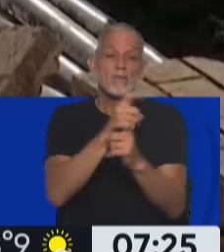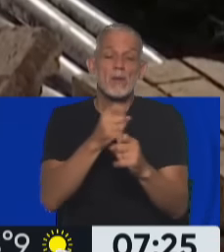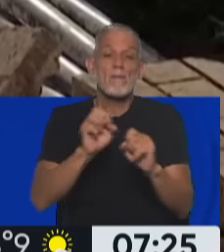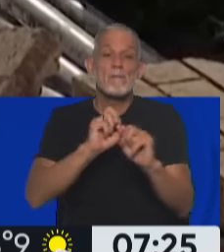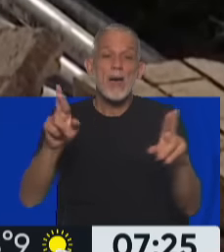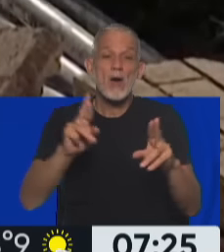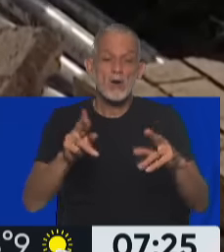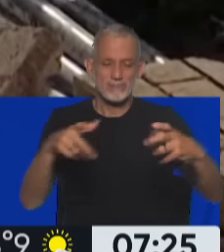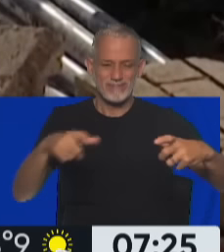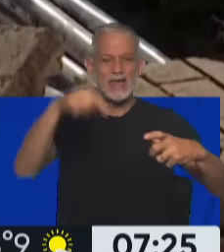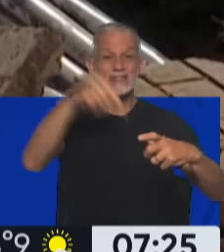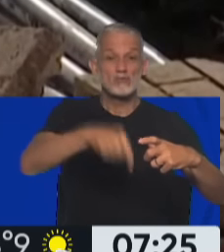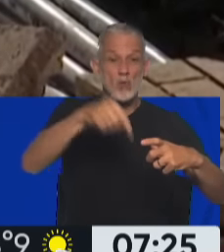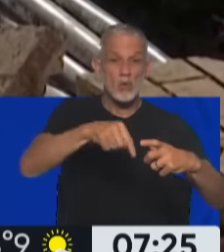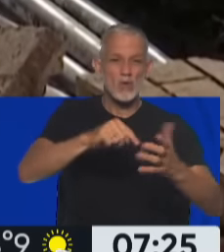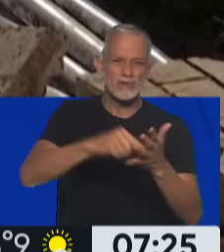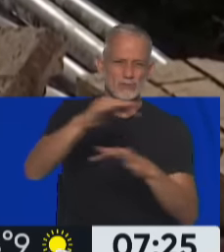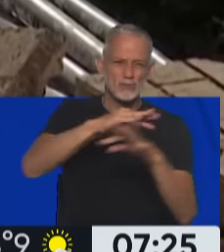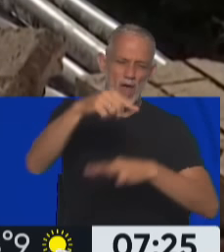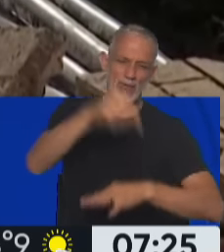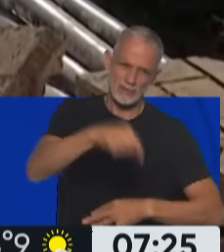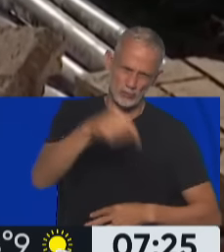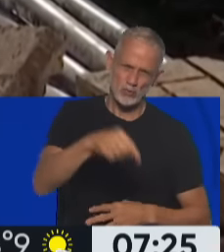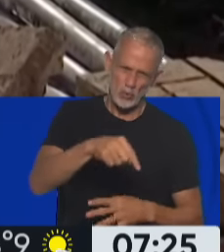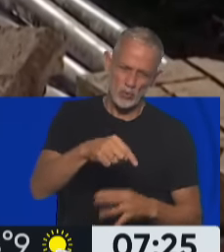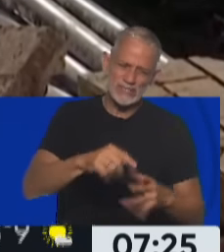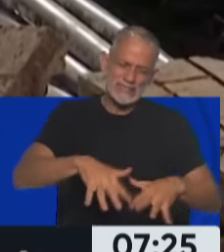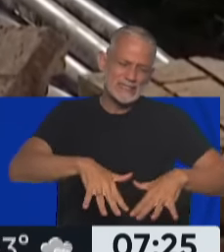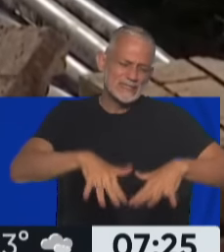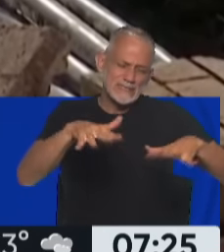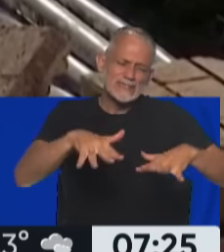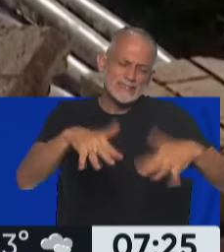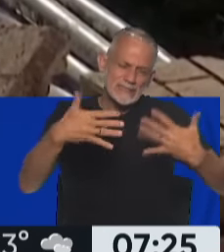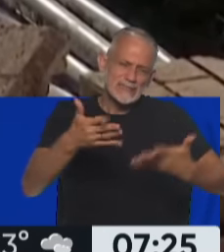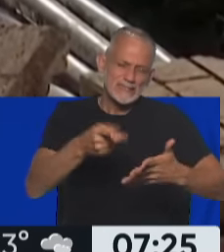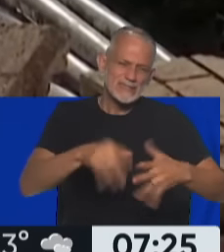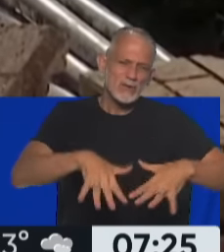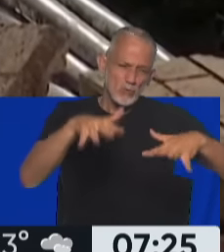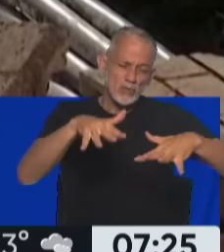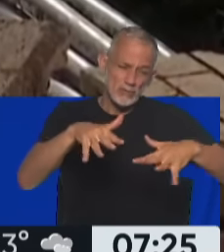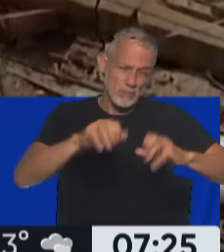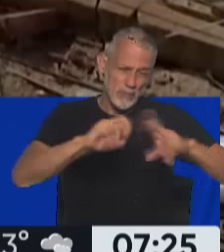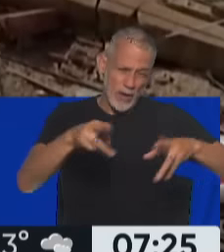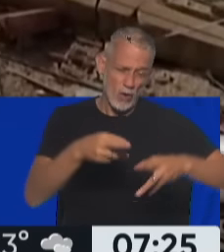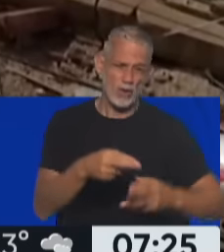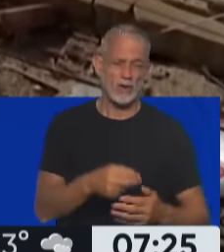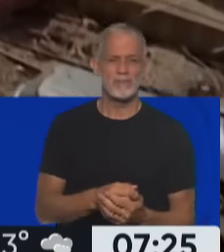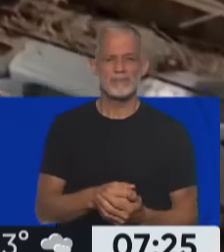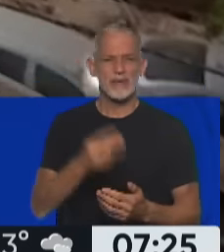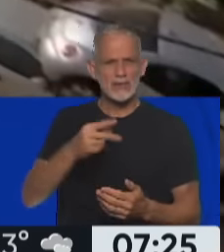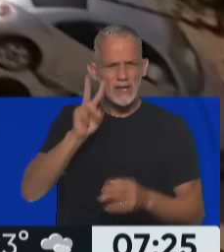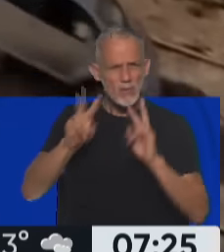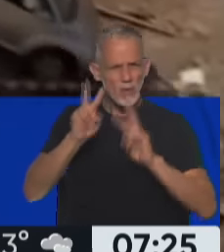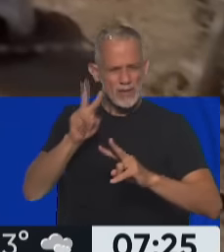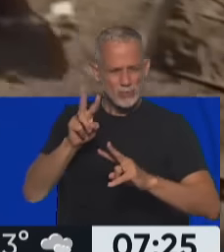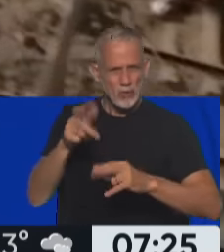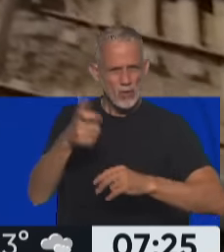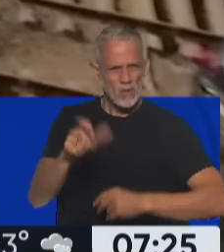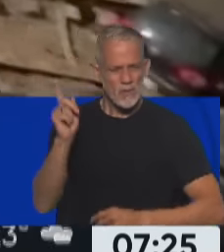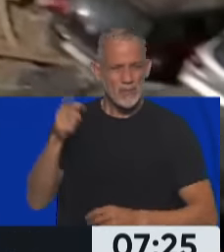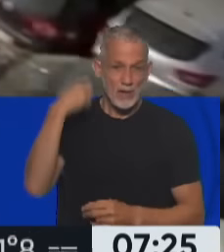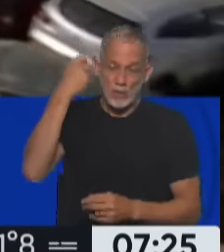abajo, la parte del sur sobre todo, en lo que más sufrió la parte de la inundación. Ailén, estamos viendo imágenes,